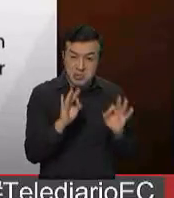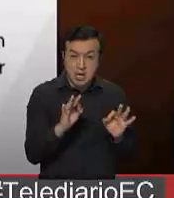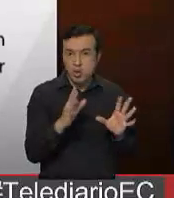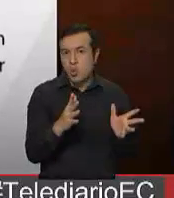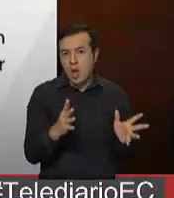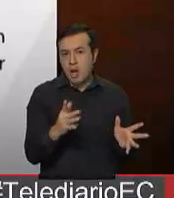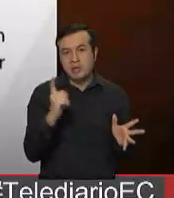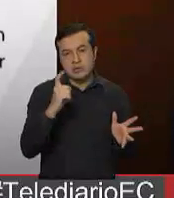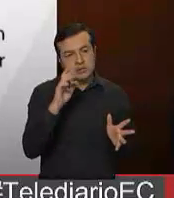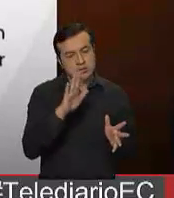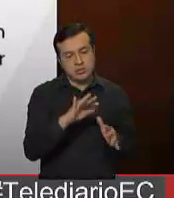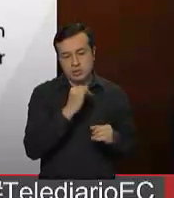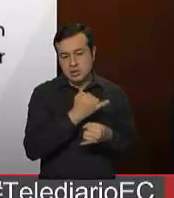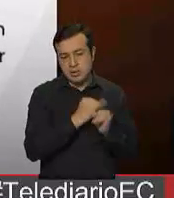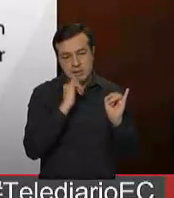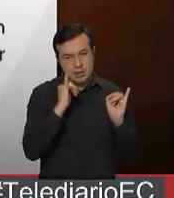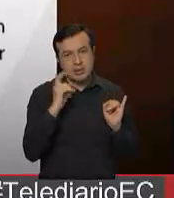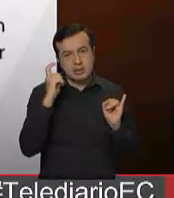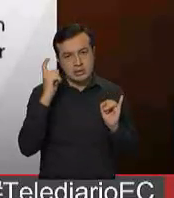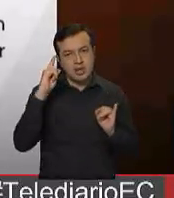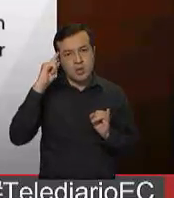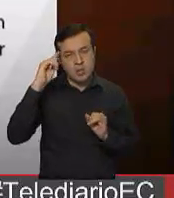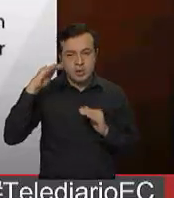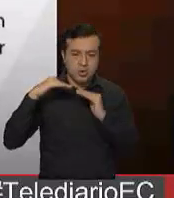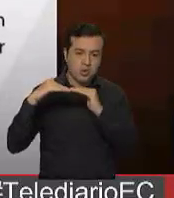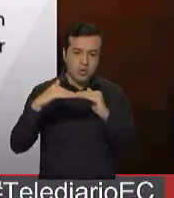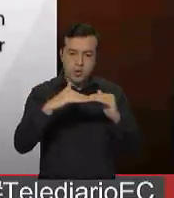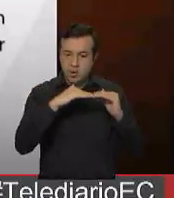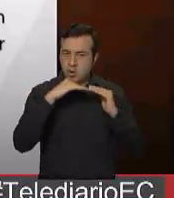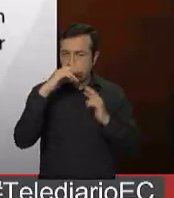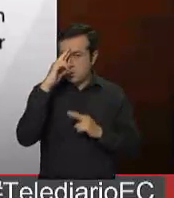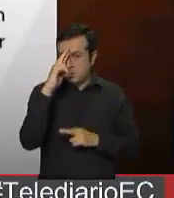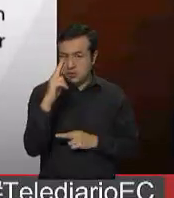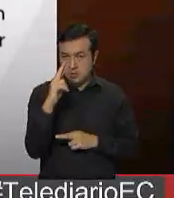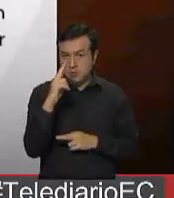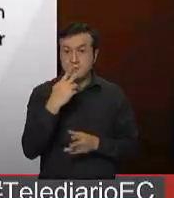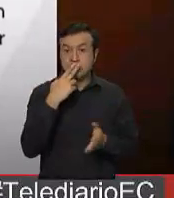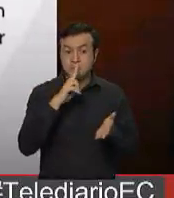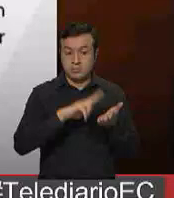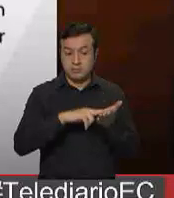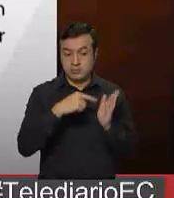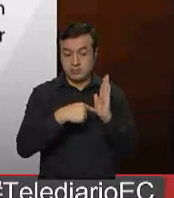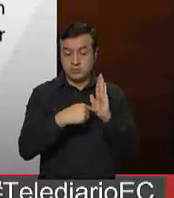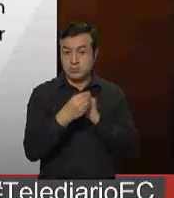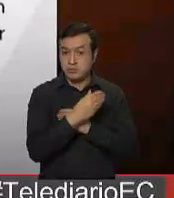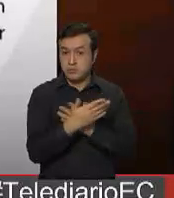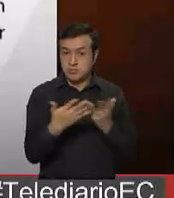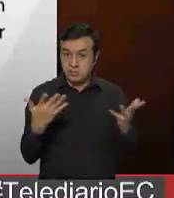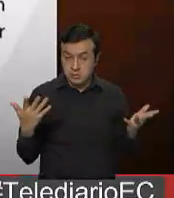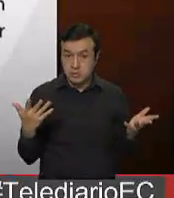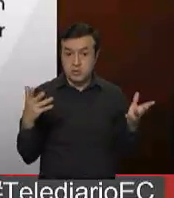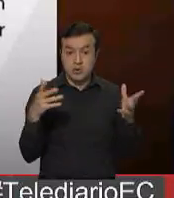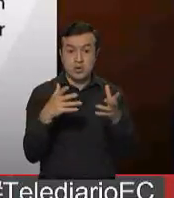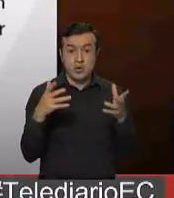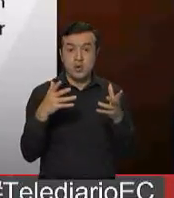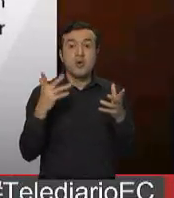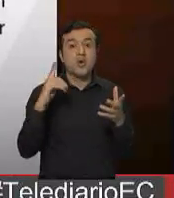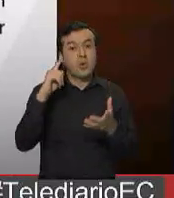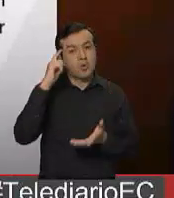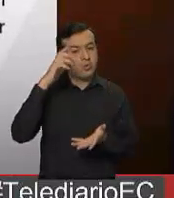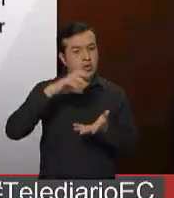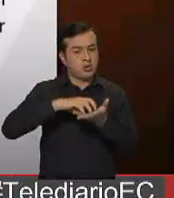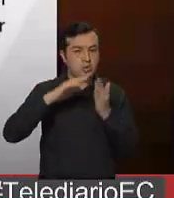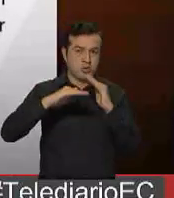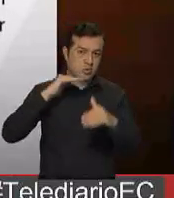justiciables y socava los cimientos del Estado democrático. En el comunicado, además, se señala: la base de un sólido Estado de